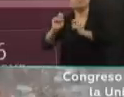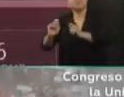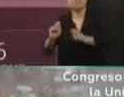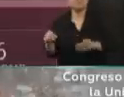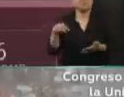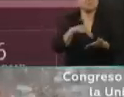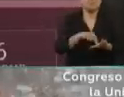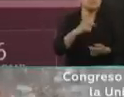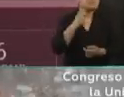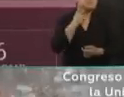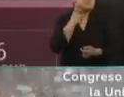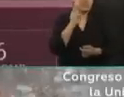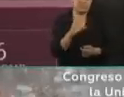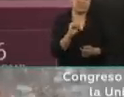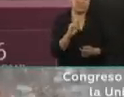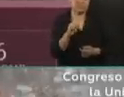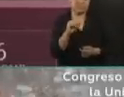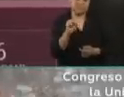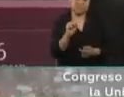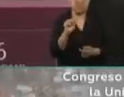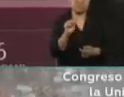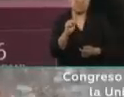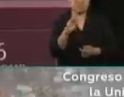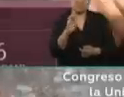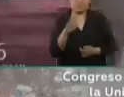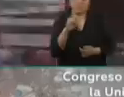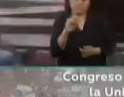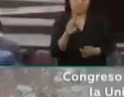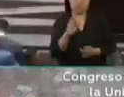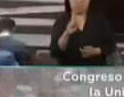diputado Carlos Alberto Fuentes Salas.